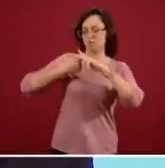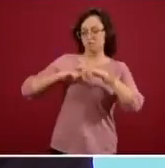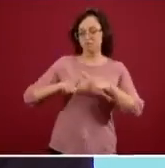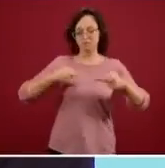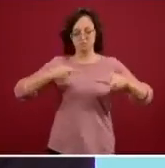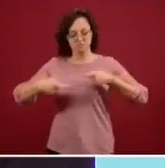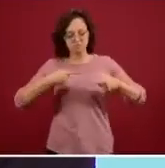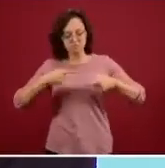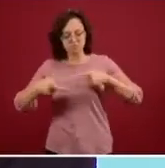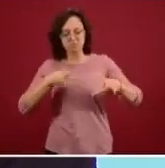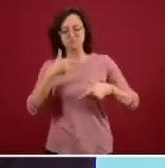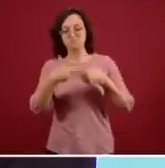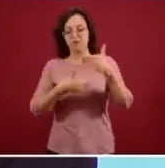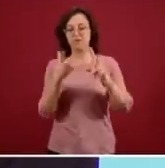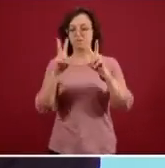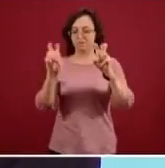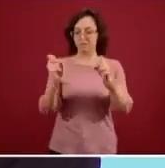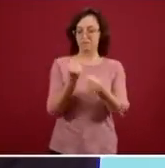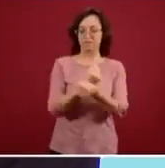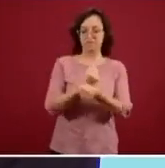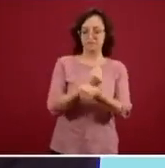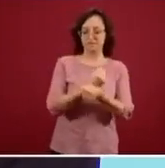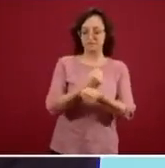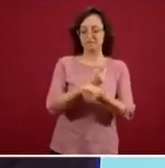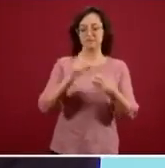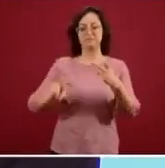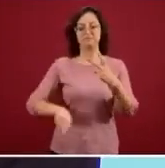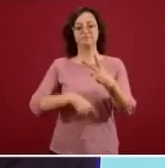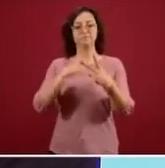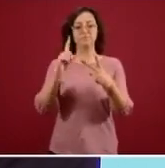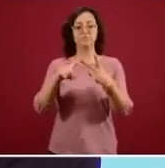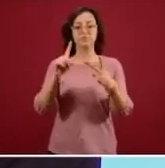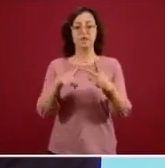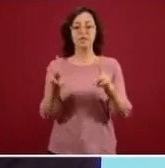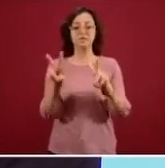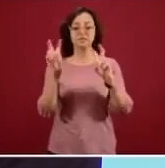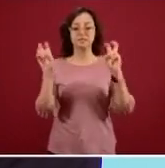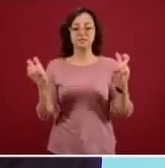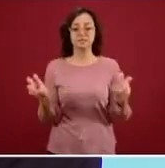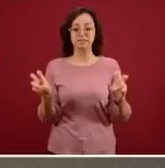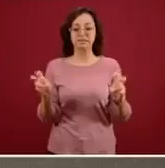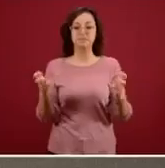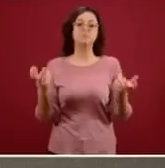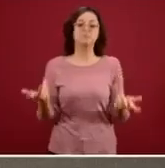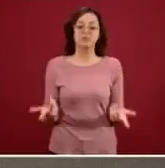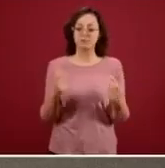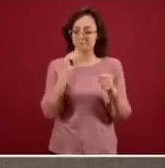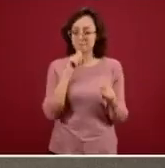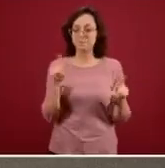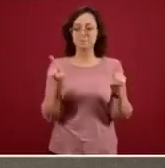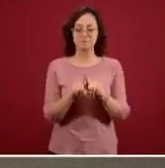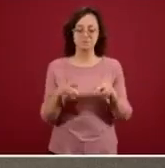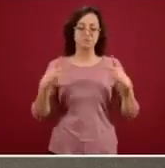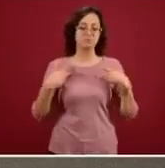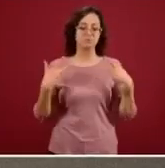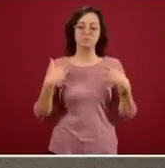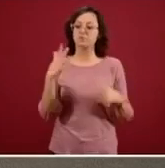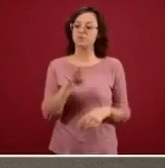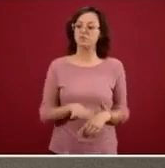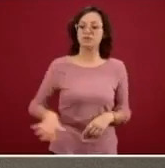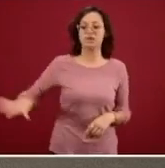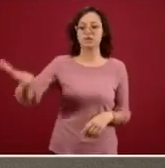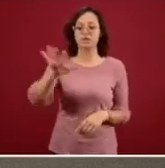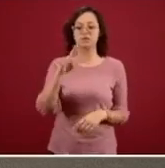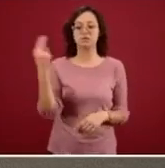a prepararnos en este sentido. Y el segundo tema es un tema de interés público también, que es el desarrollo